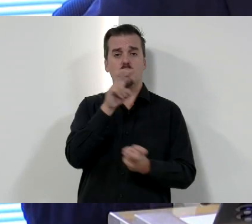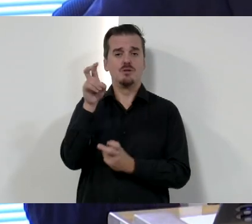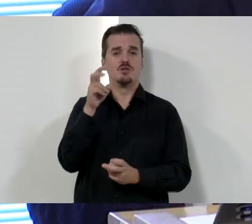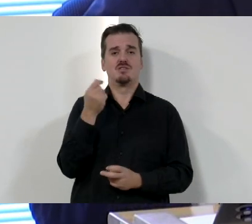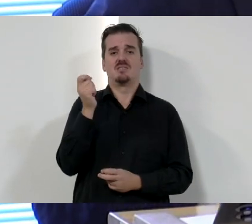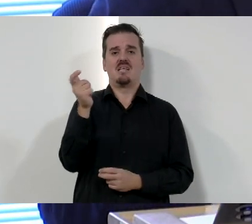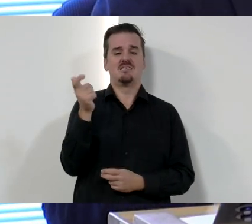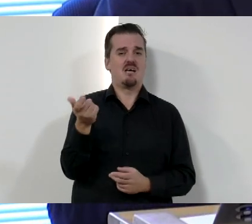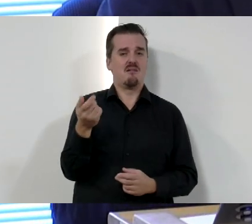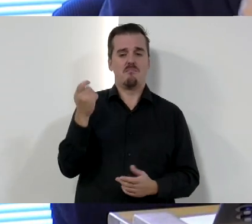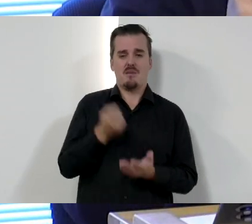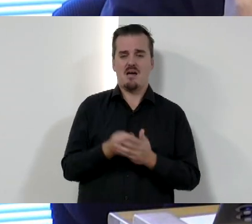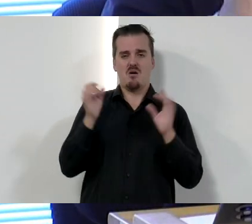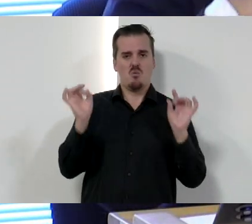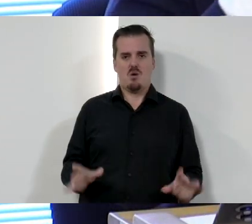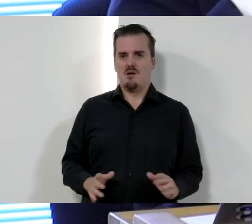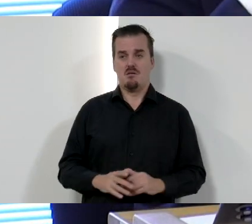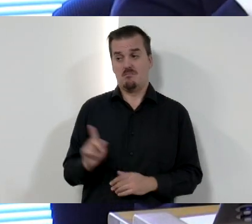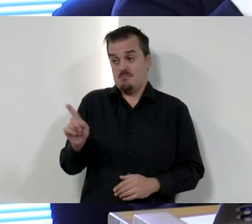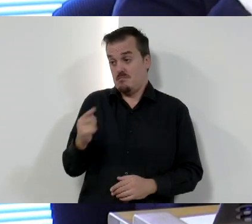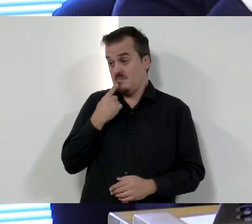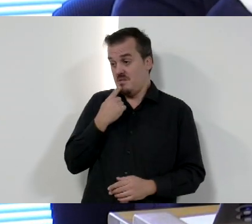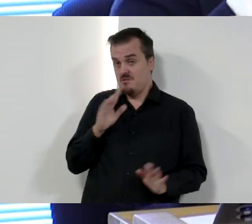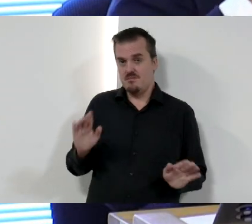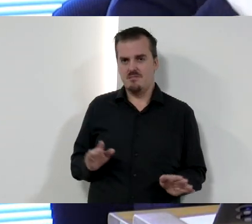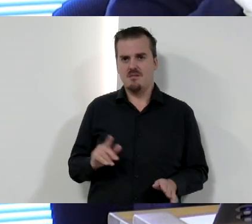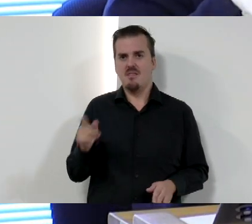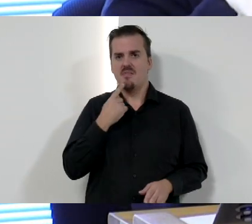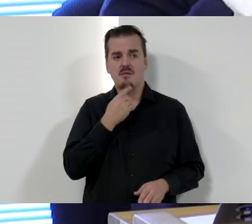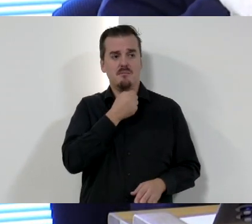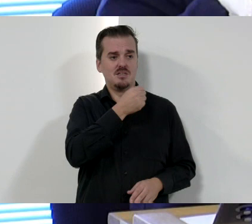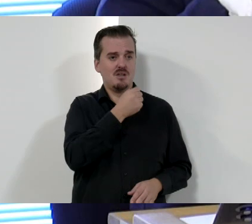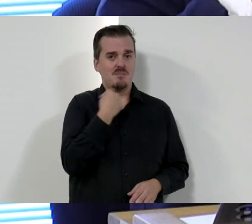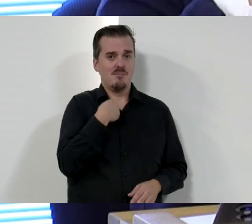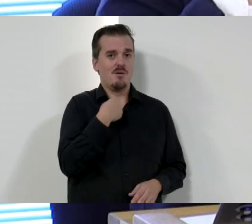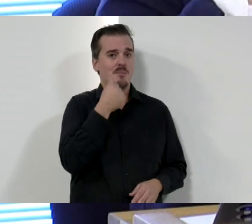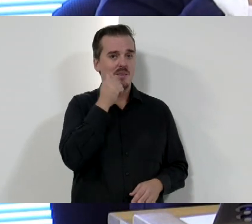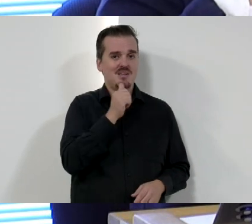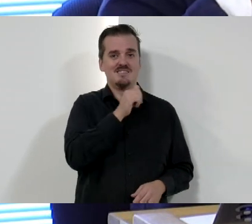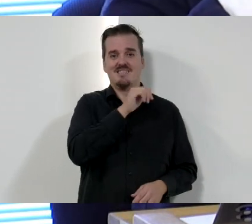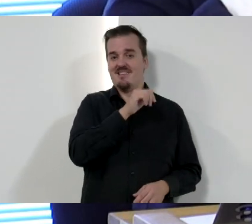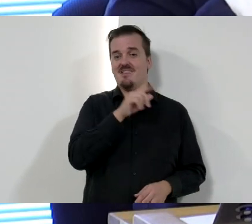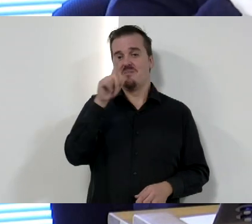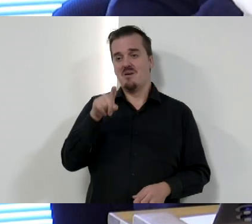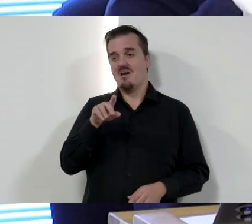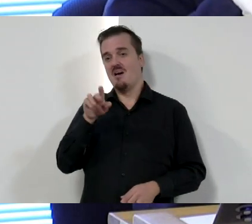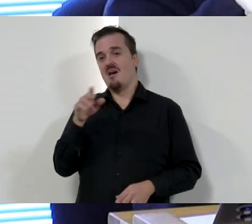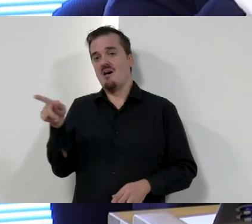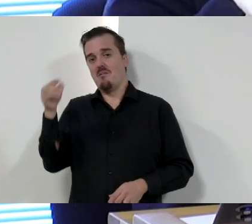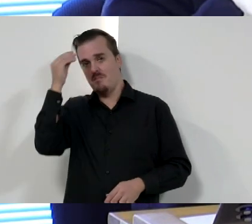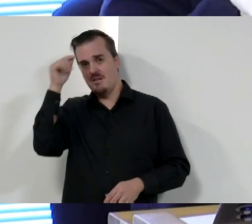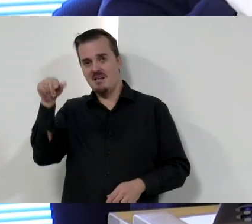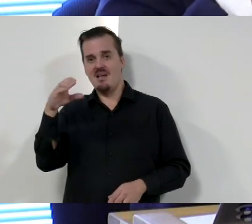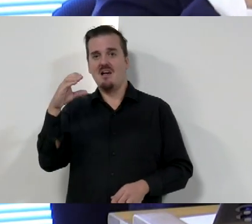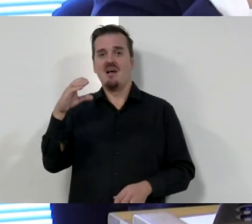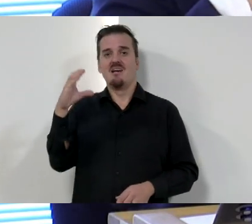lo que nos ha dicho. También hemos llegado a la conclusión de que hay dos PSOEs. Está el PSOE de Sánchez y está el PSOE antidiluviano del señor